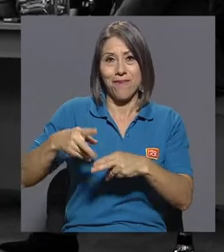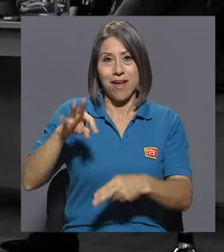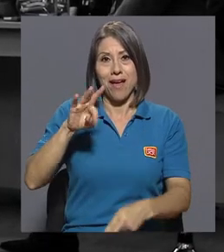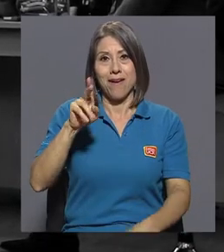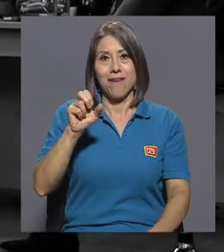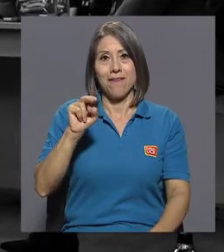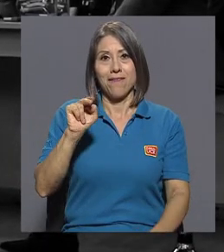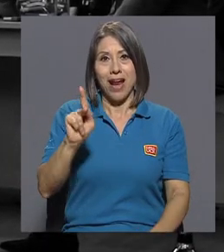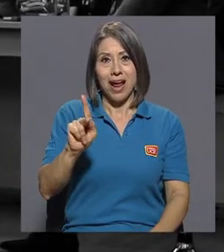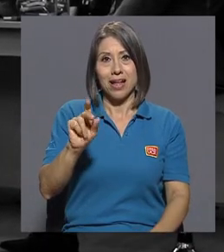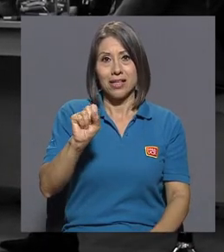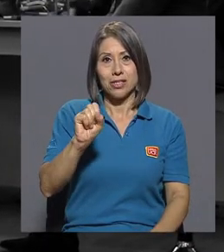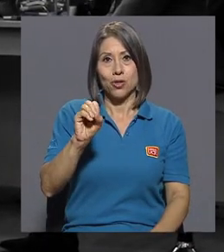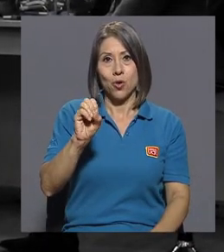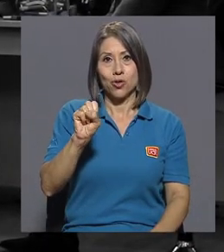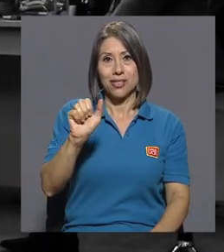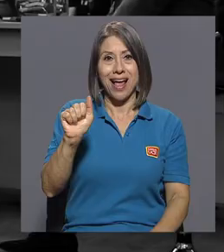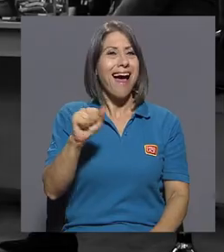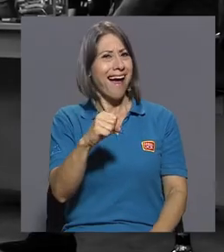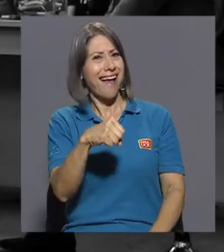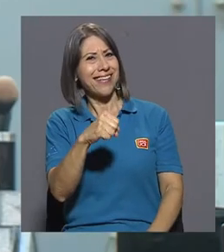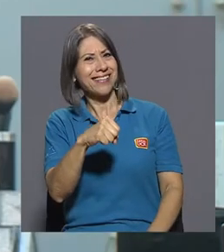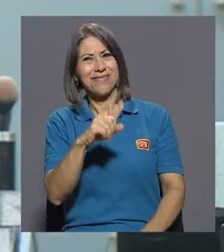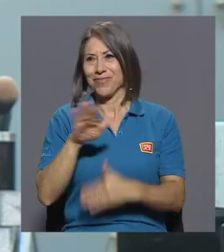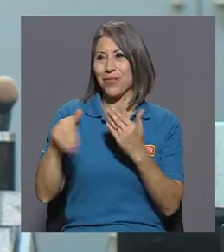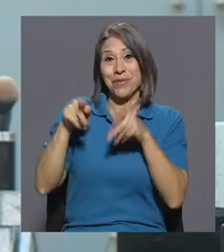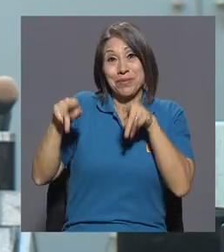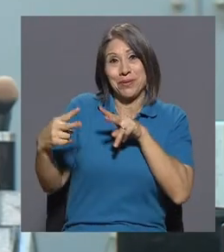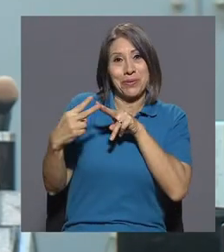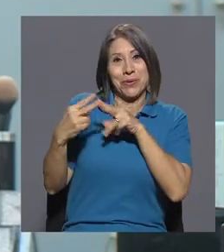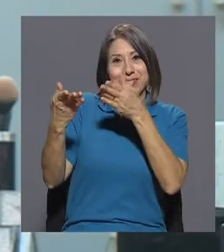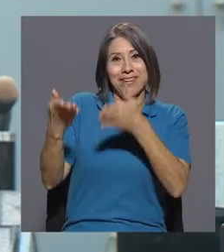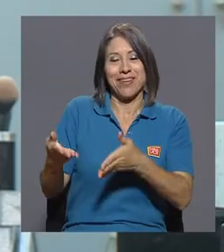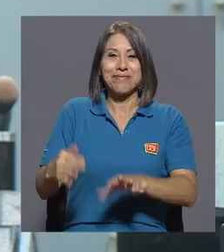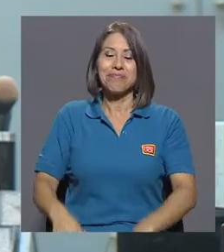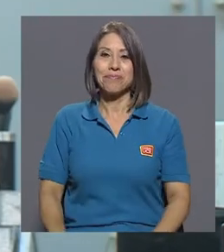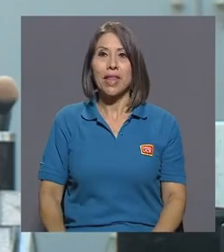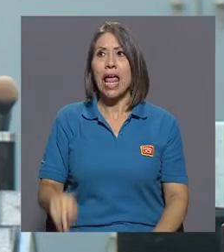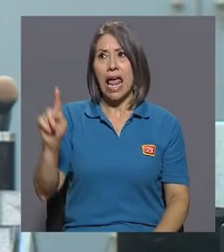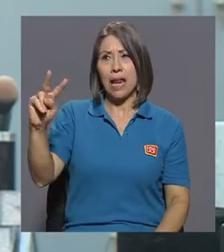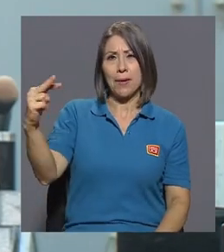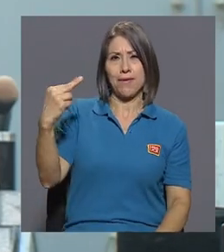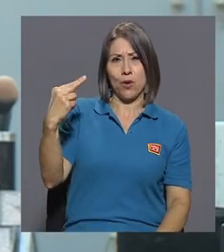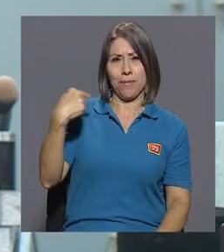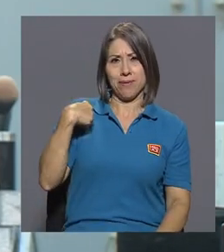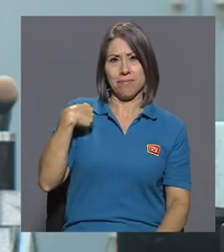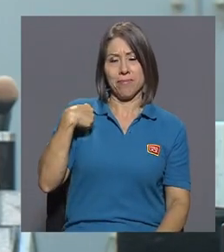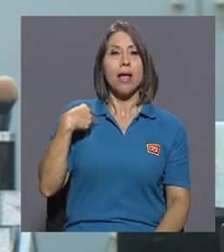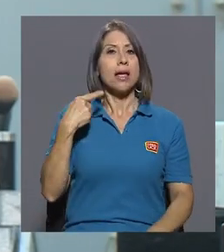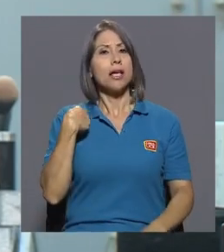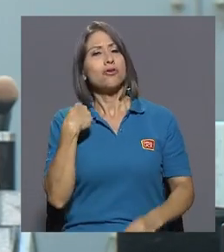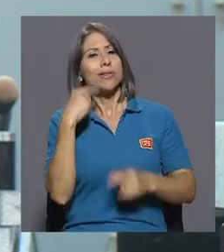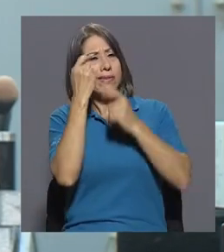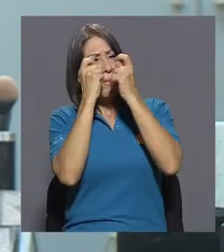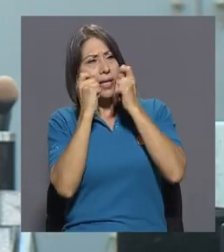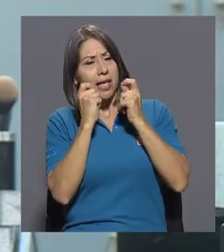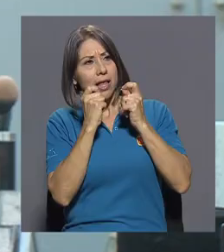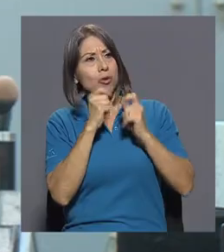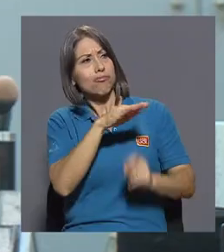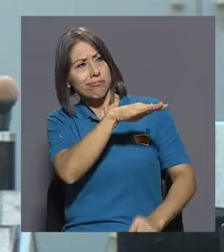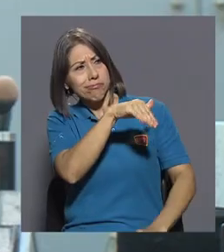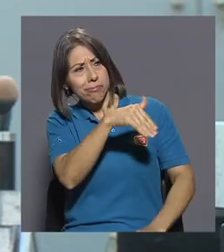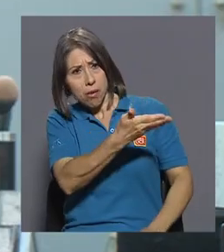vio todo el mundo conoce a Frank, él me vio maquillando en un evento y me dijo que si podía venir al canal a dar